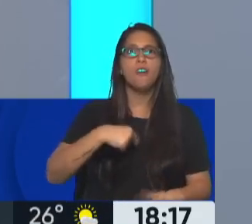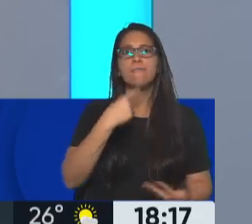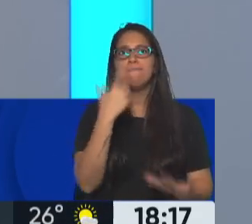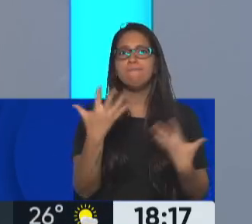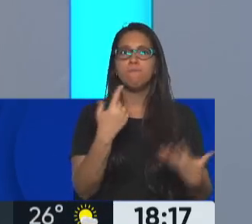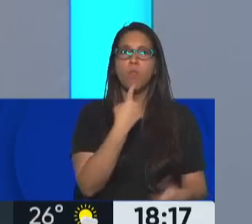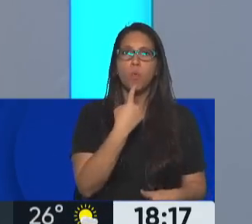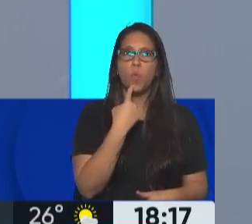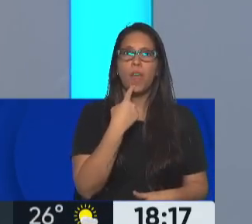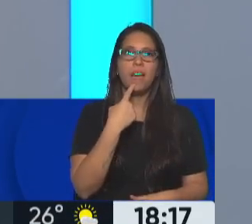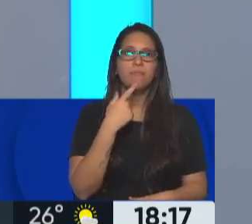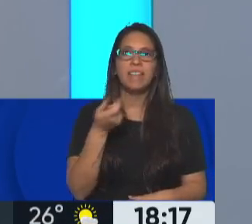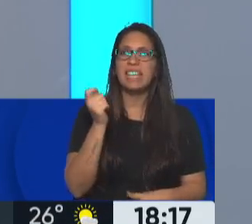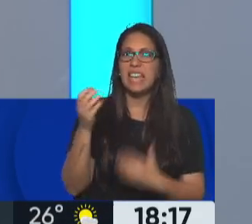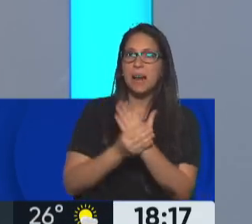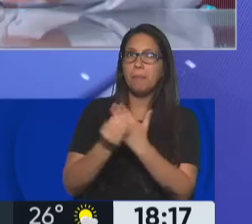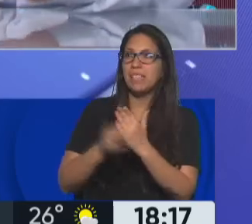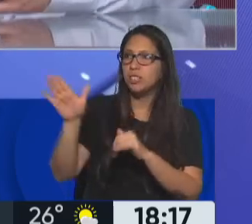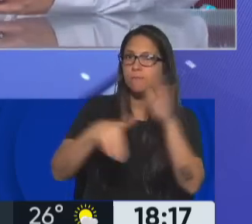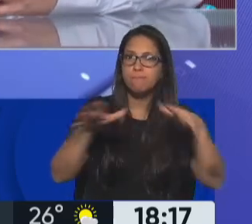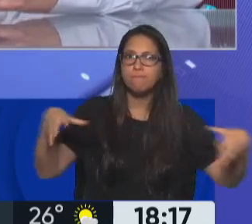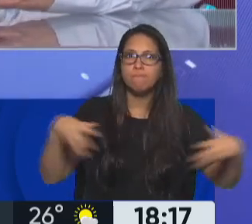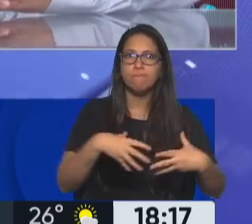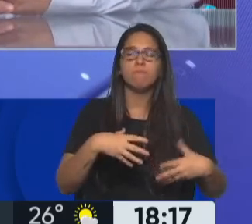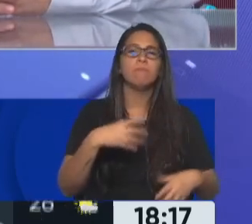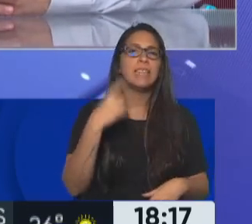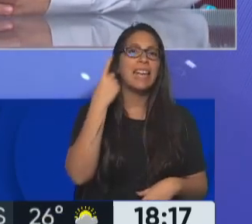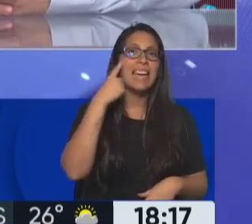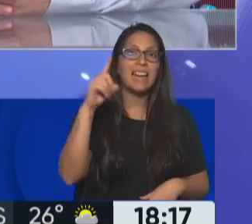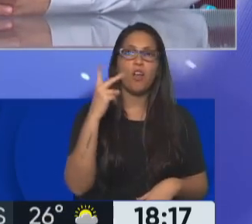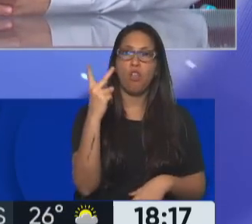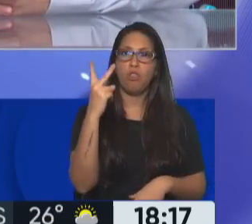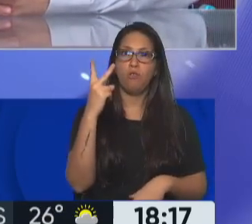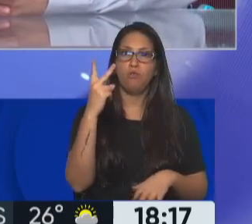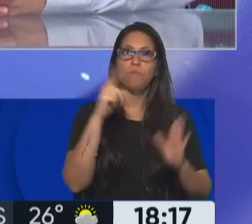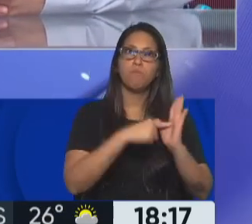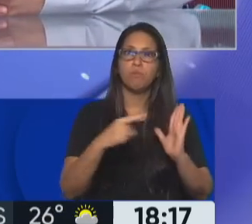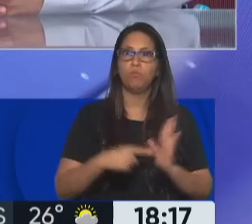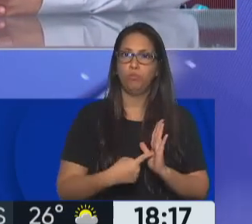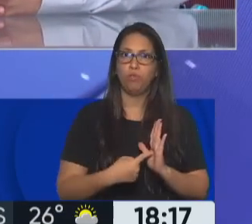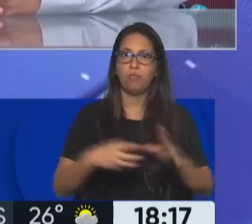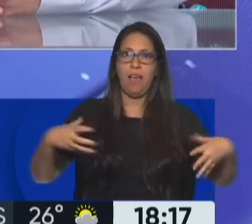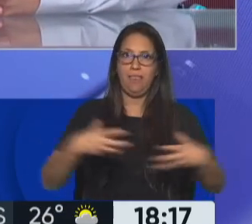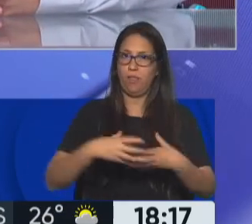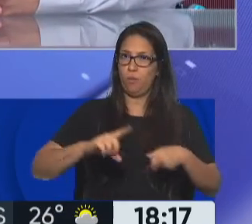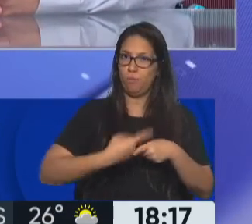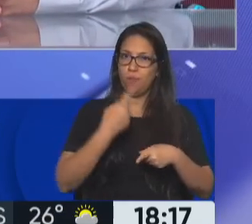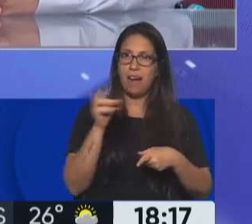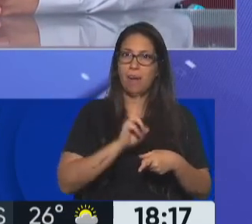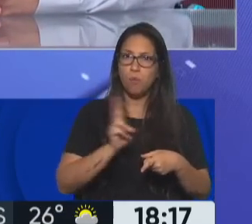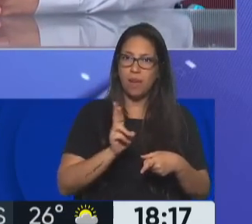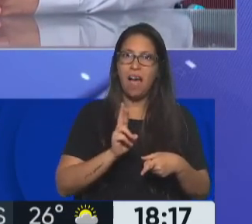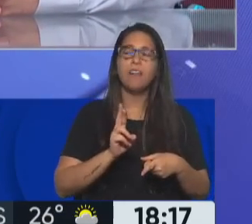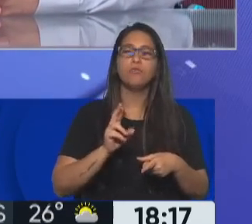gabinete posible. Yo veo dos evoluciones que compiten en el Partido Republicano, ambas